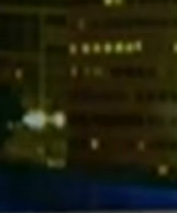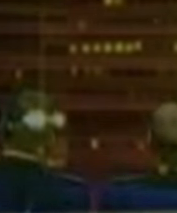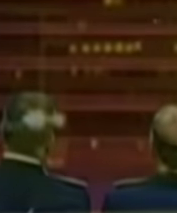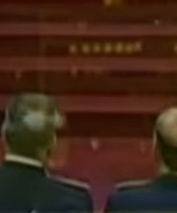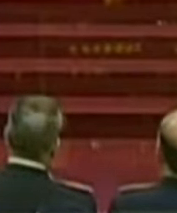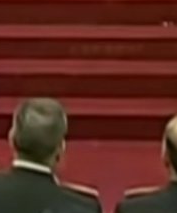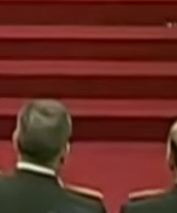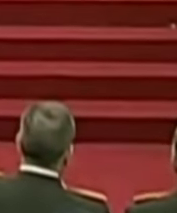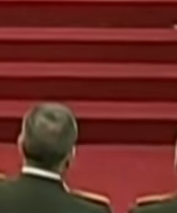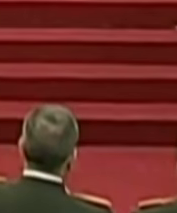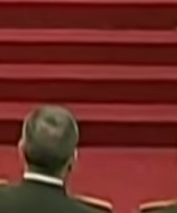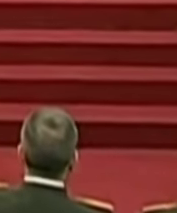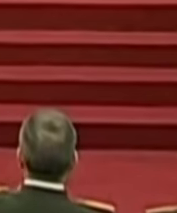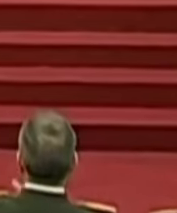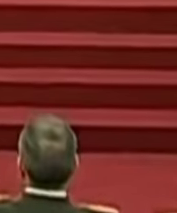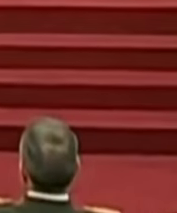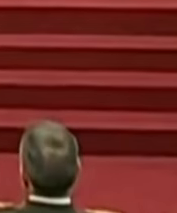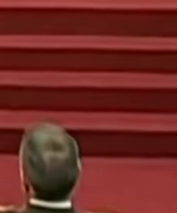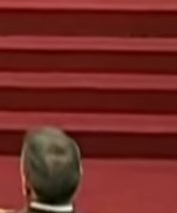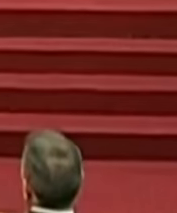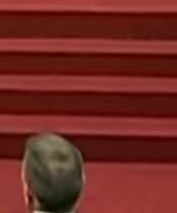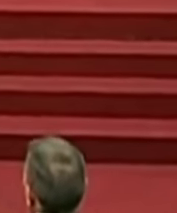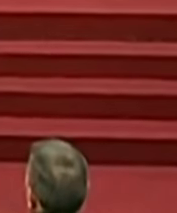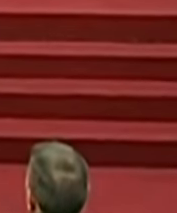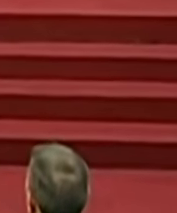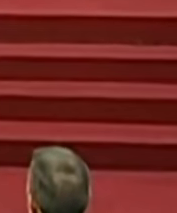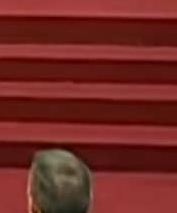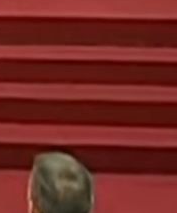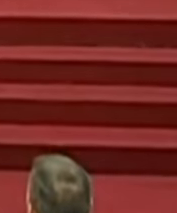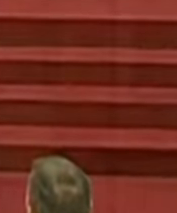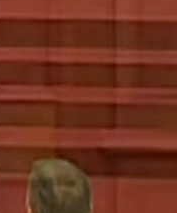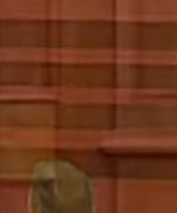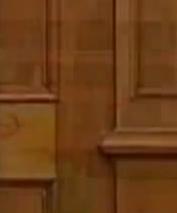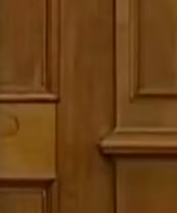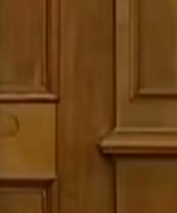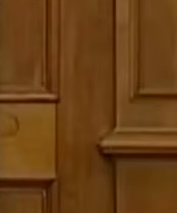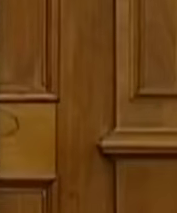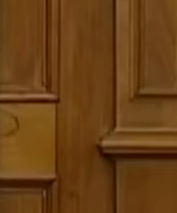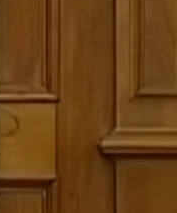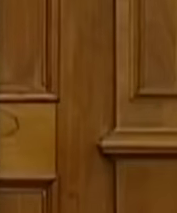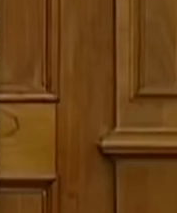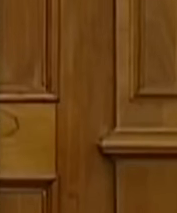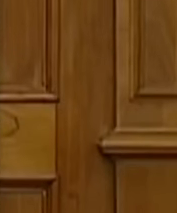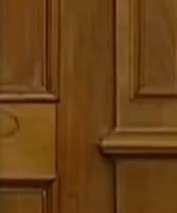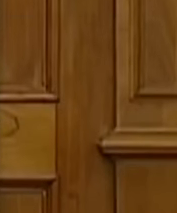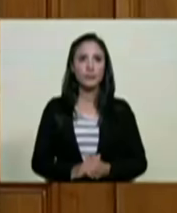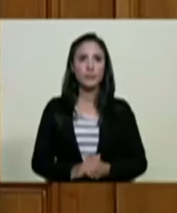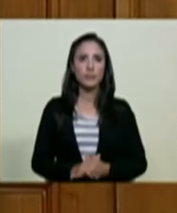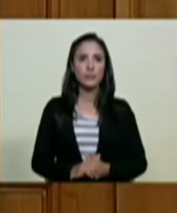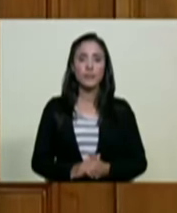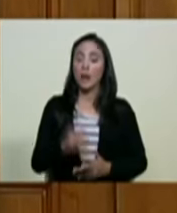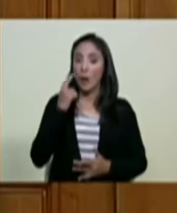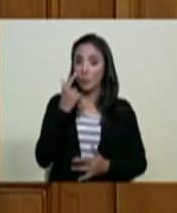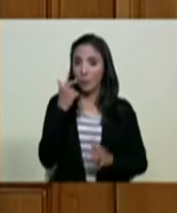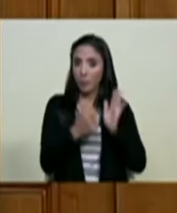hágale. Ahí ustedes pueden ver la descomposición ética, moral, la no